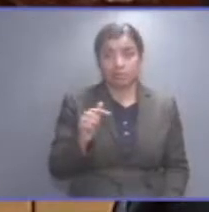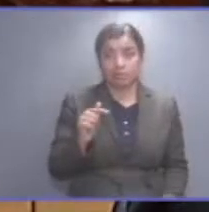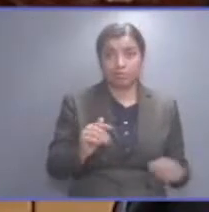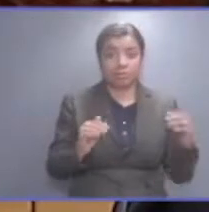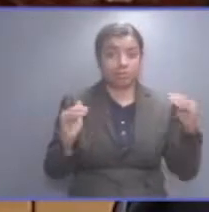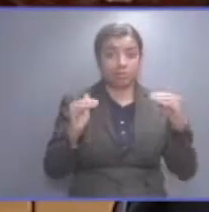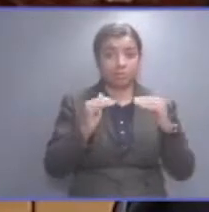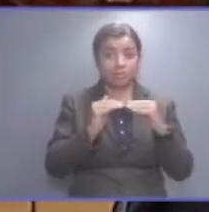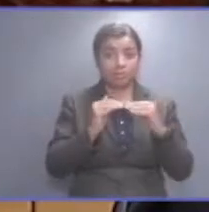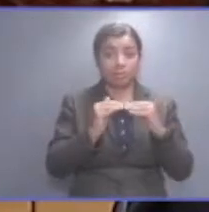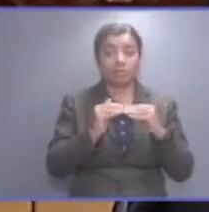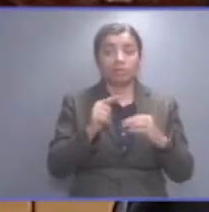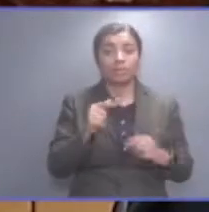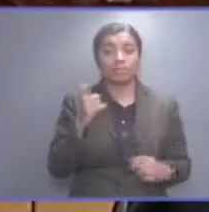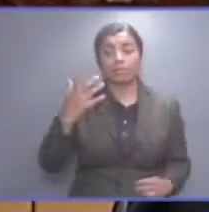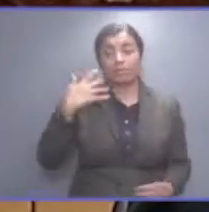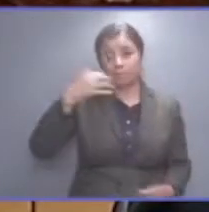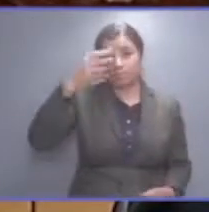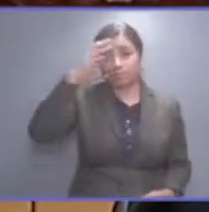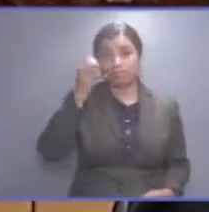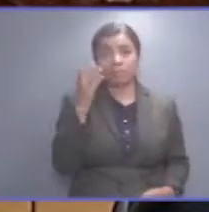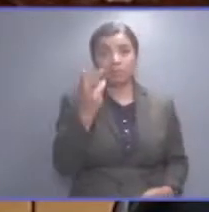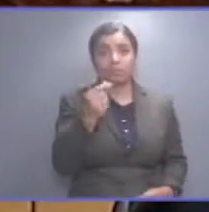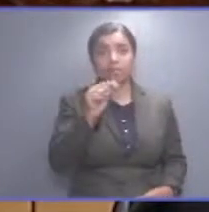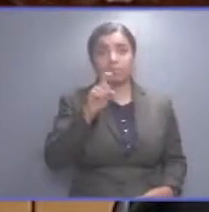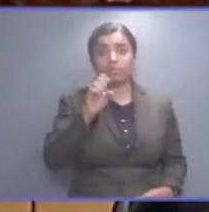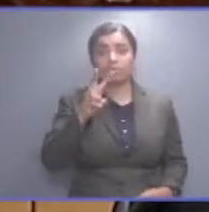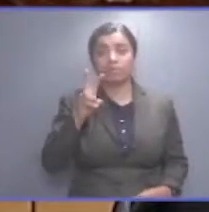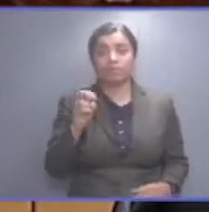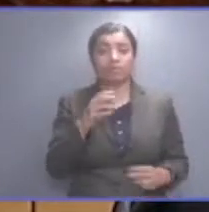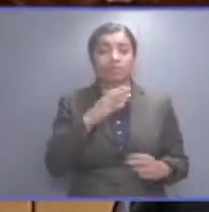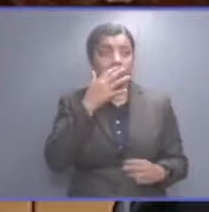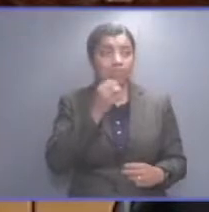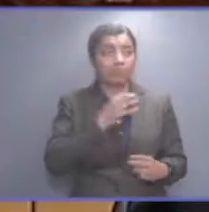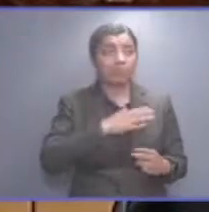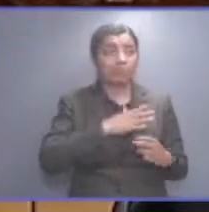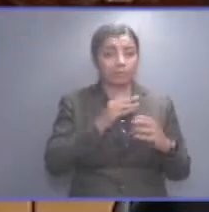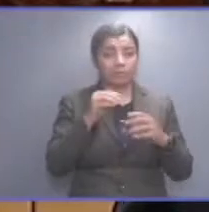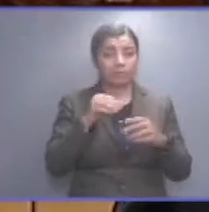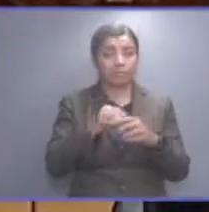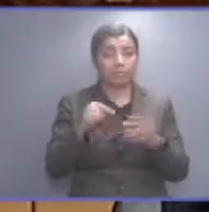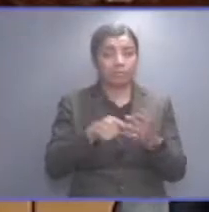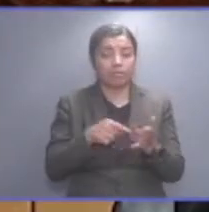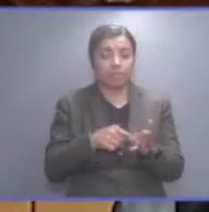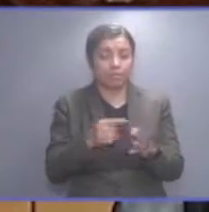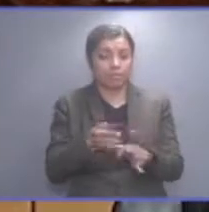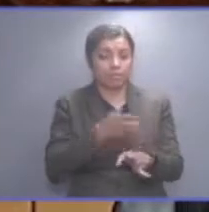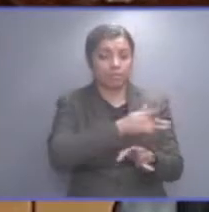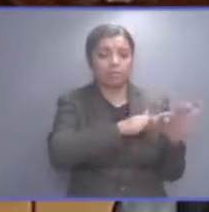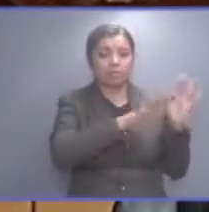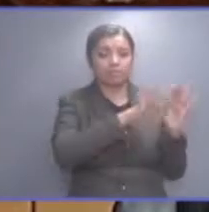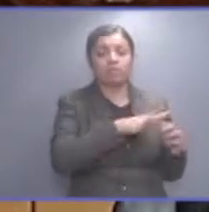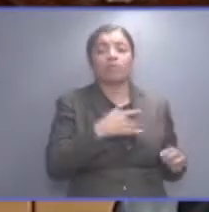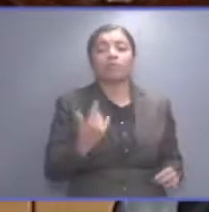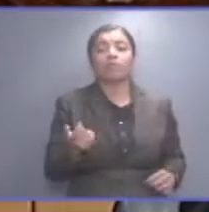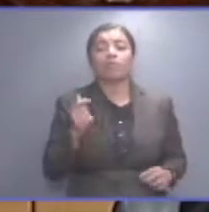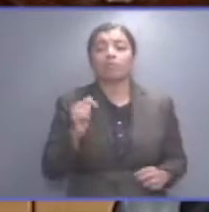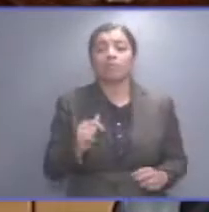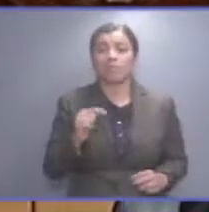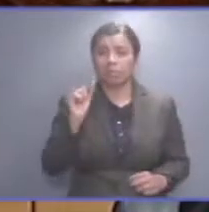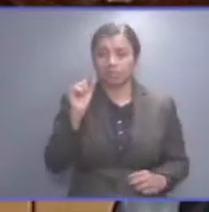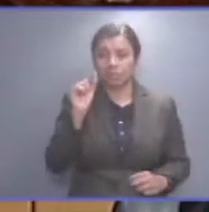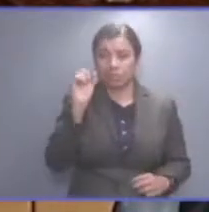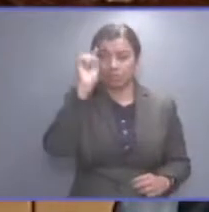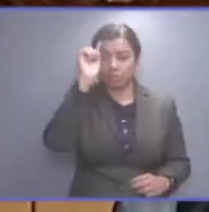que en el decreto número 120 y 200 de la ley del historial crediticio, me permitió hacer